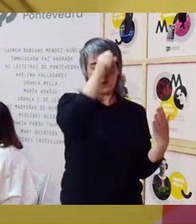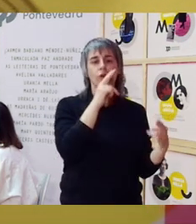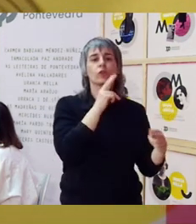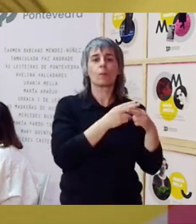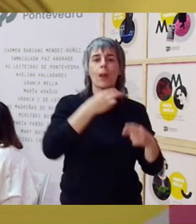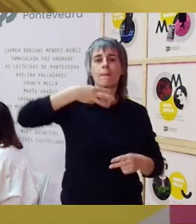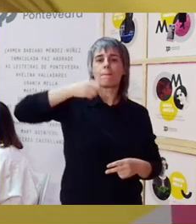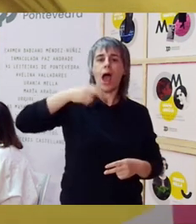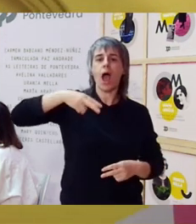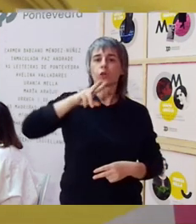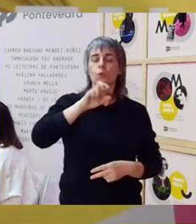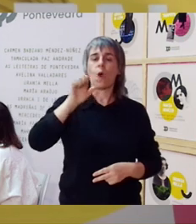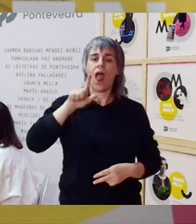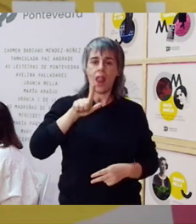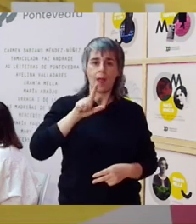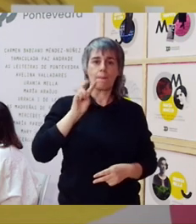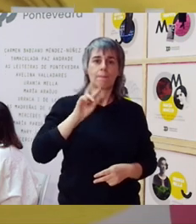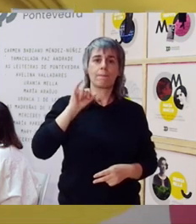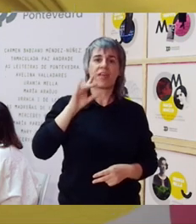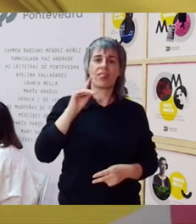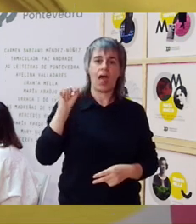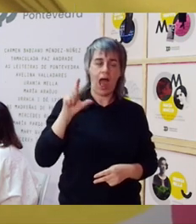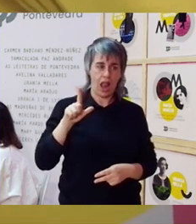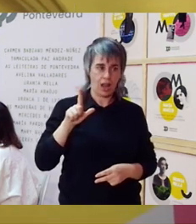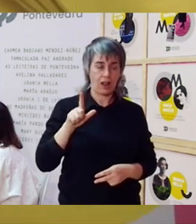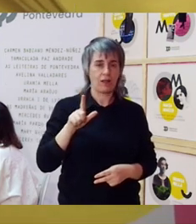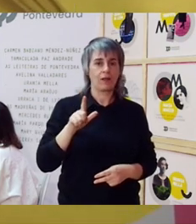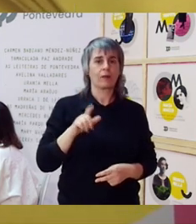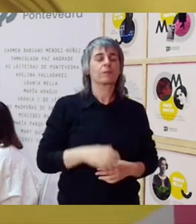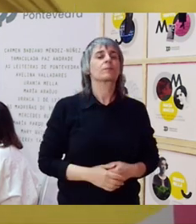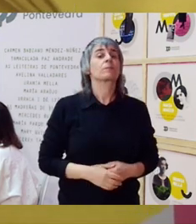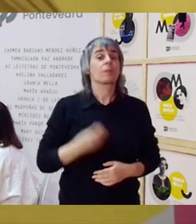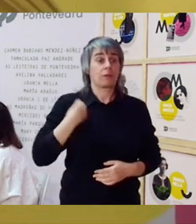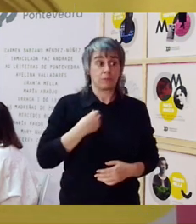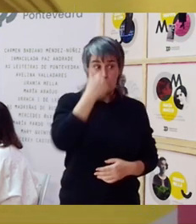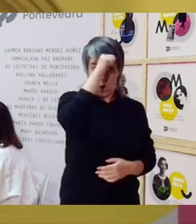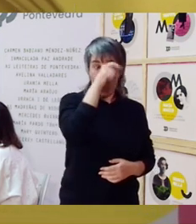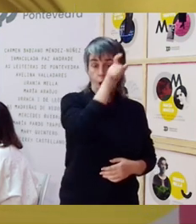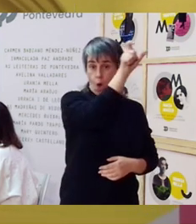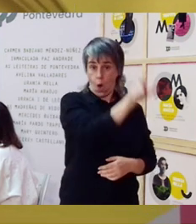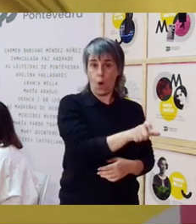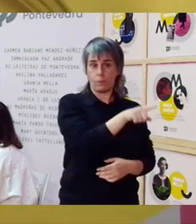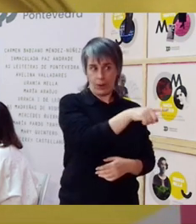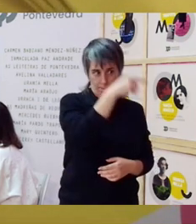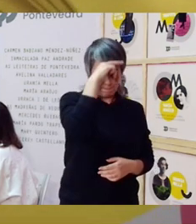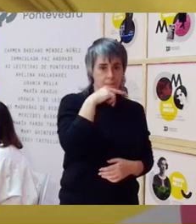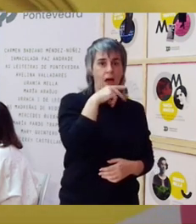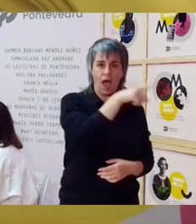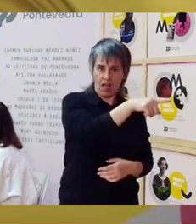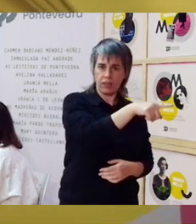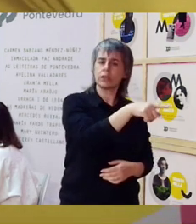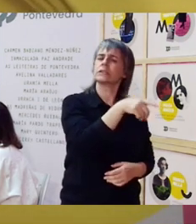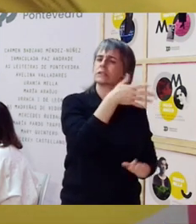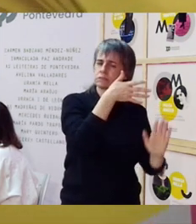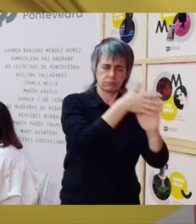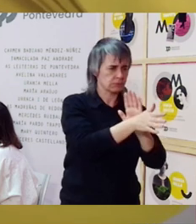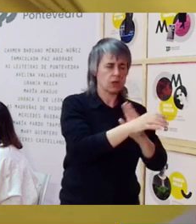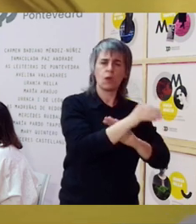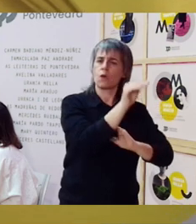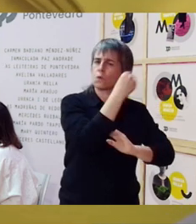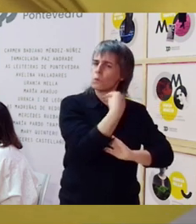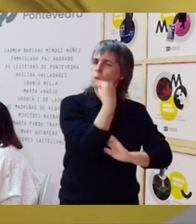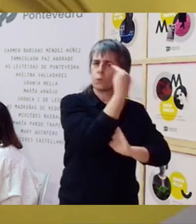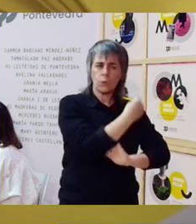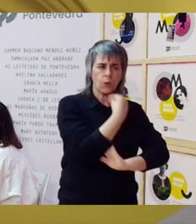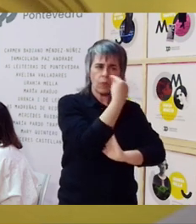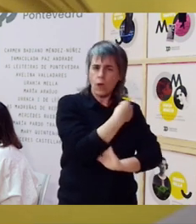era unha muller de armas tomar. Este home sí que se encargaba que a ela non lle faltara de nada. E mandáballe